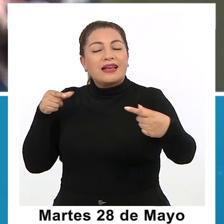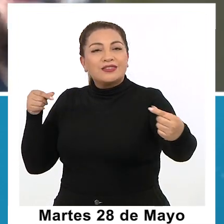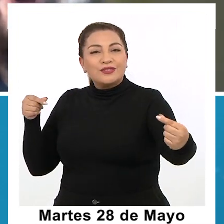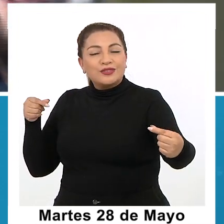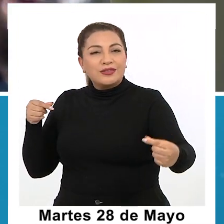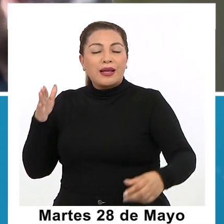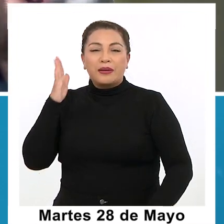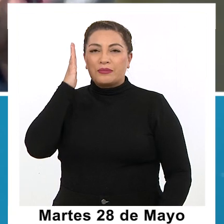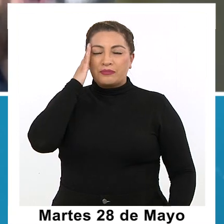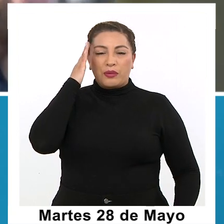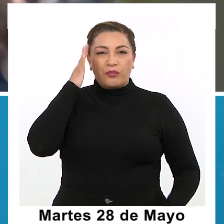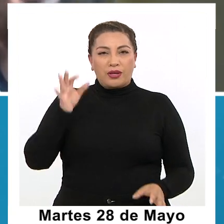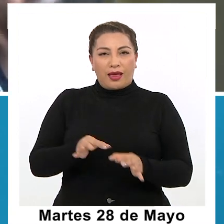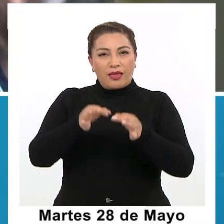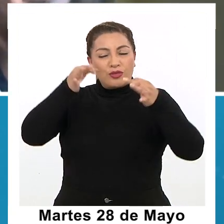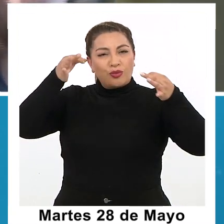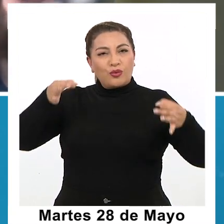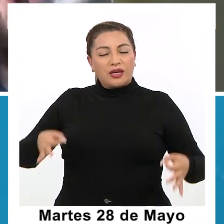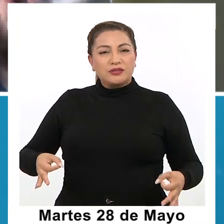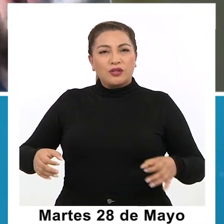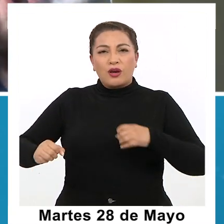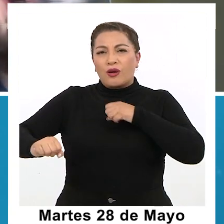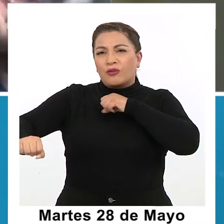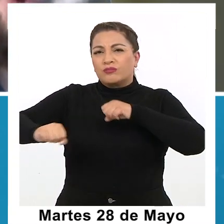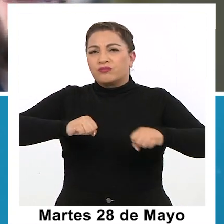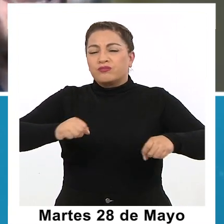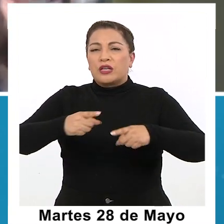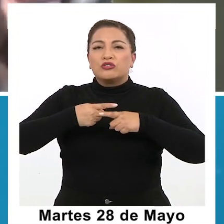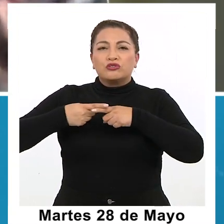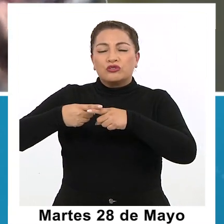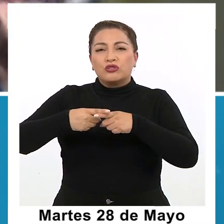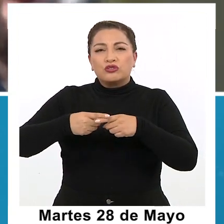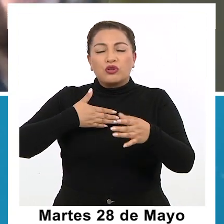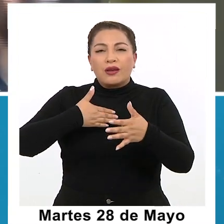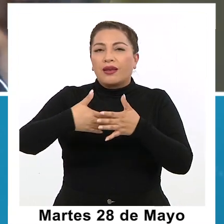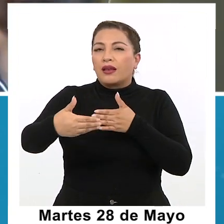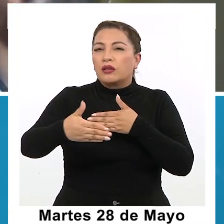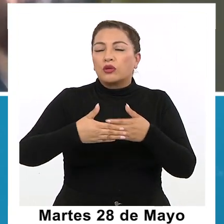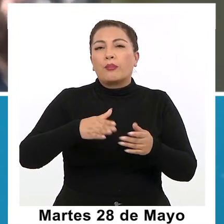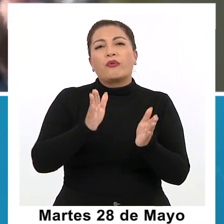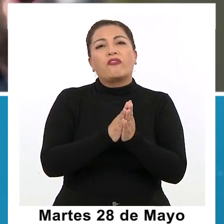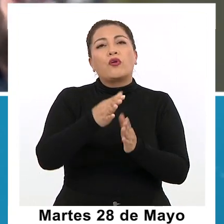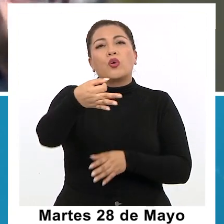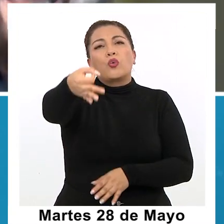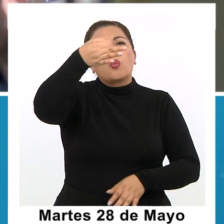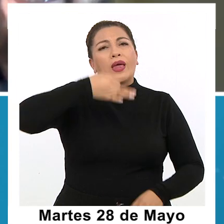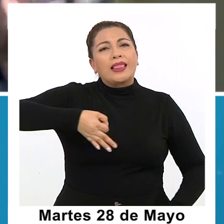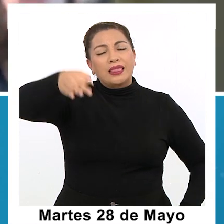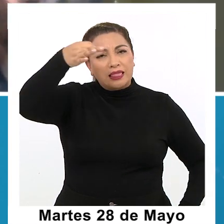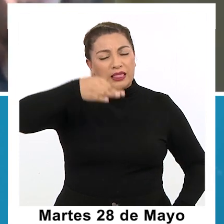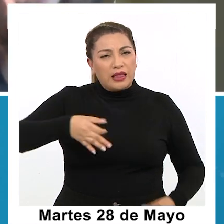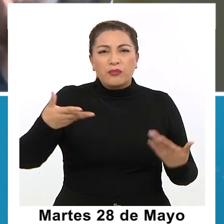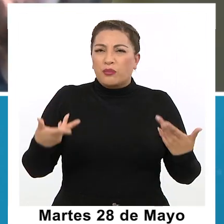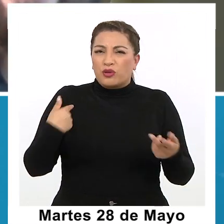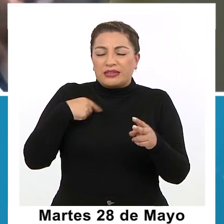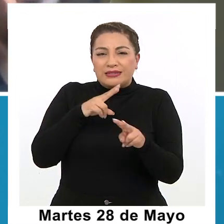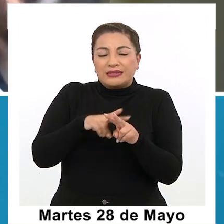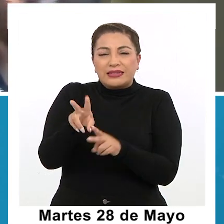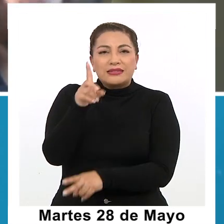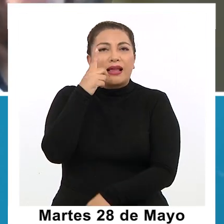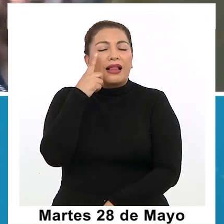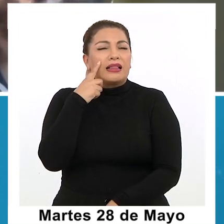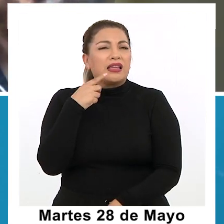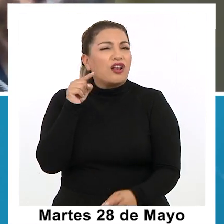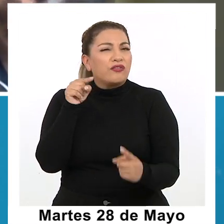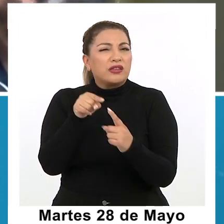Nacional de la Memoria y Educación sobre Desastres Socionaturales. Cuéntame un poco por qué se instaura este día y cuál